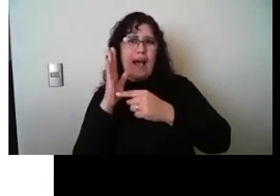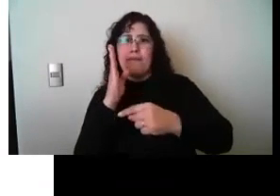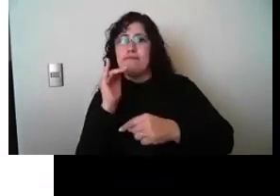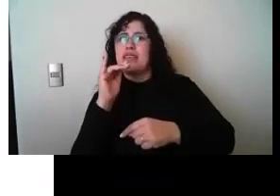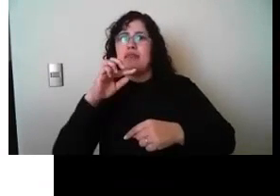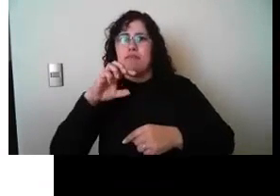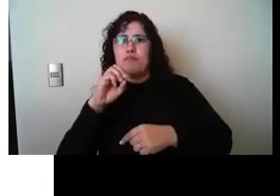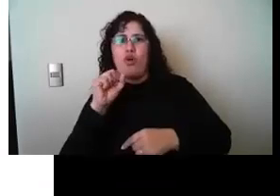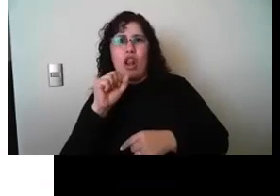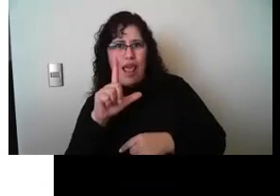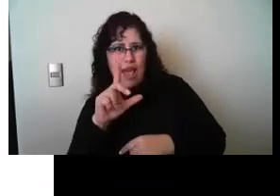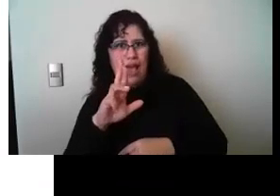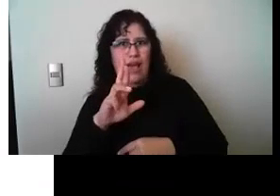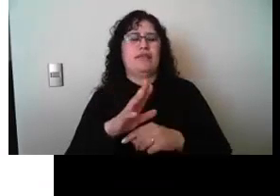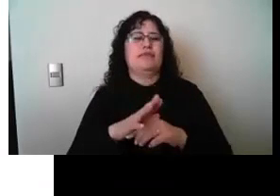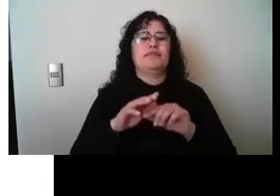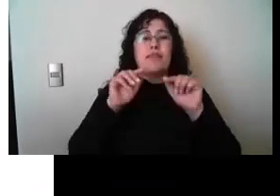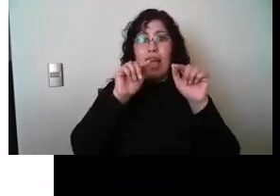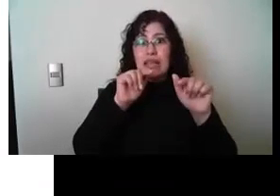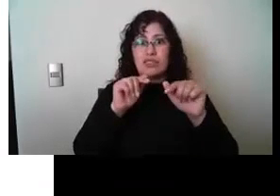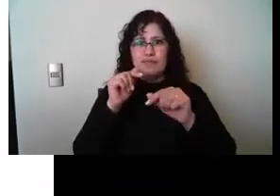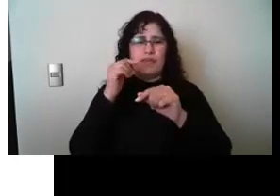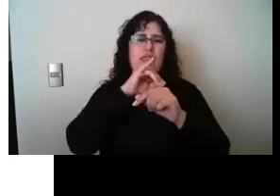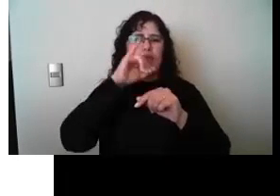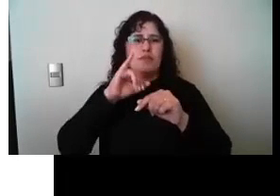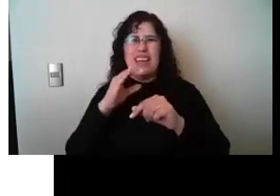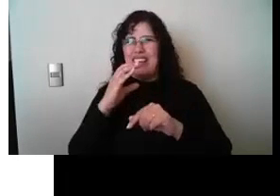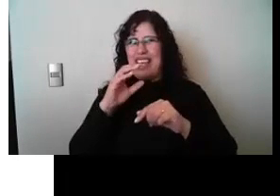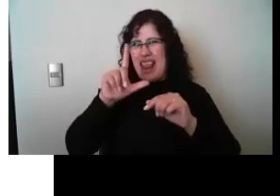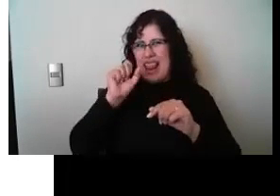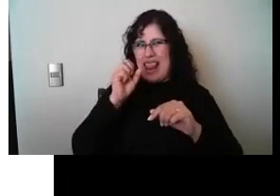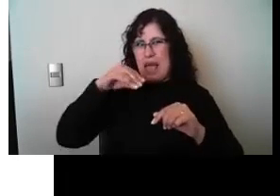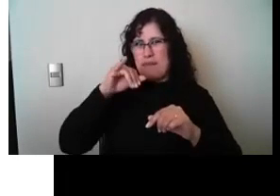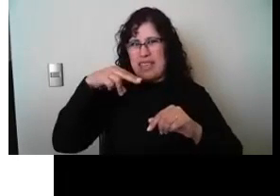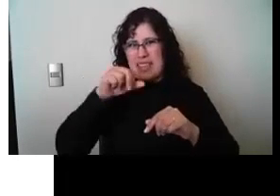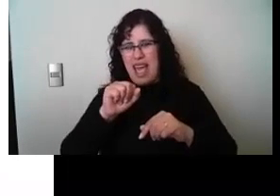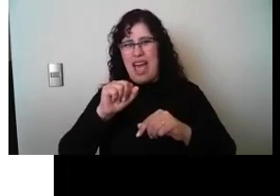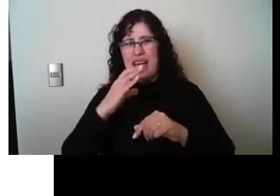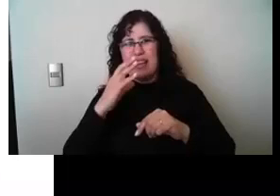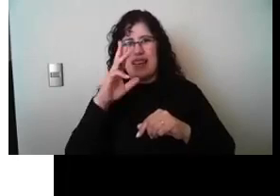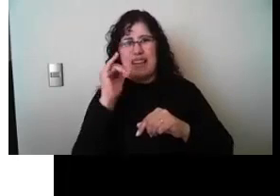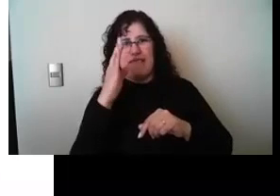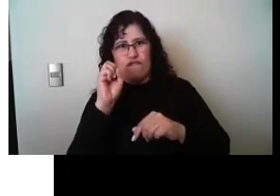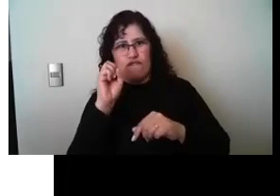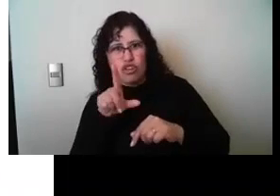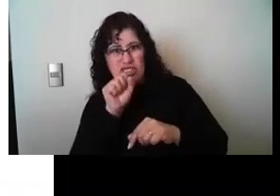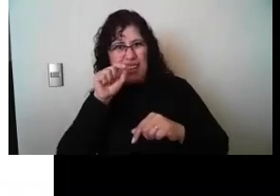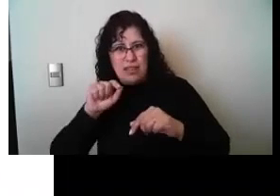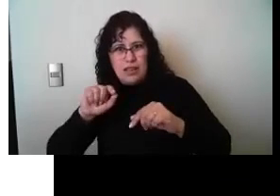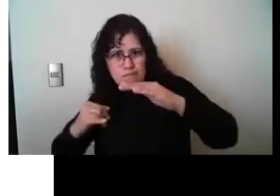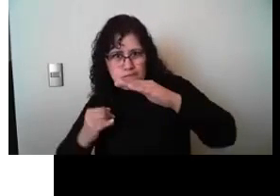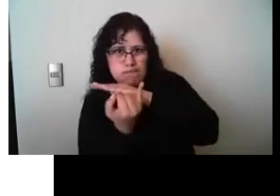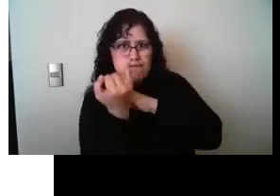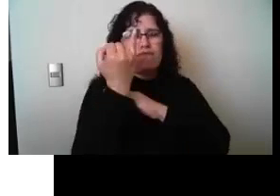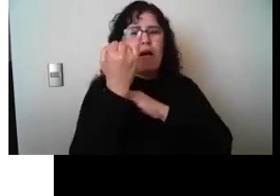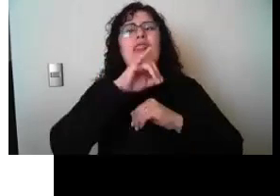Esta neurona bipolar, con su axón, atraviesa la lámina cribosa e interacciona con las segundas neuronas, el penacho y